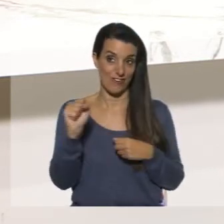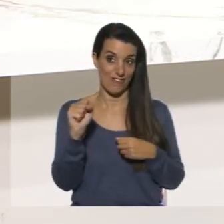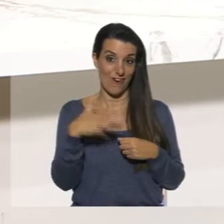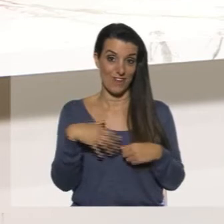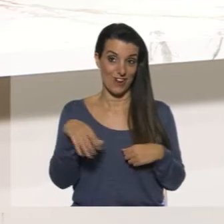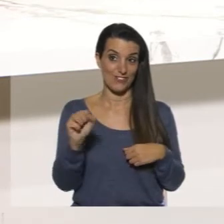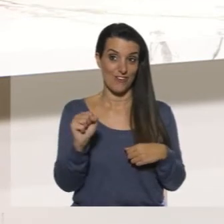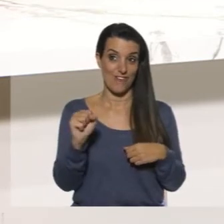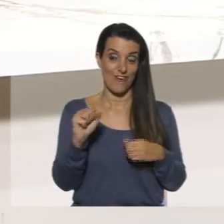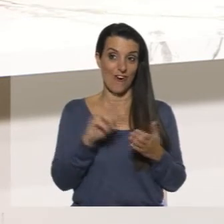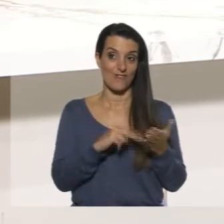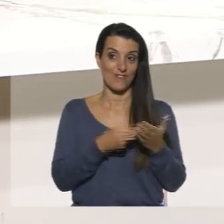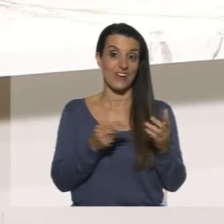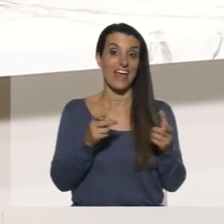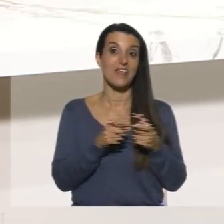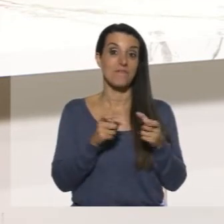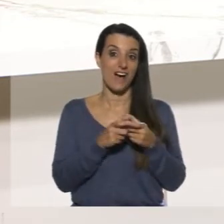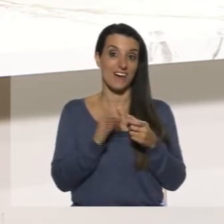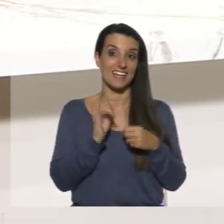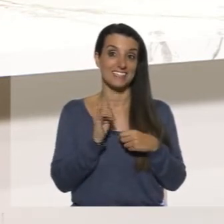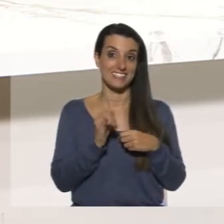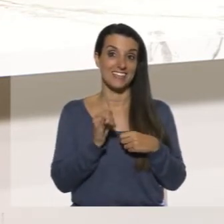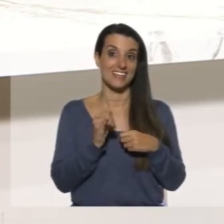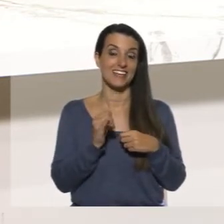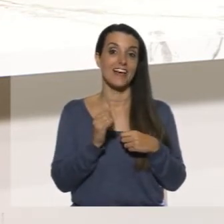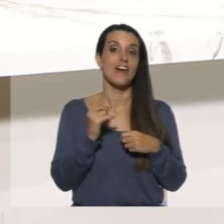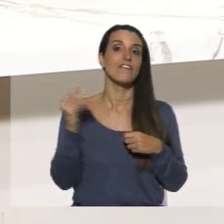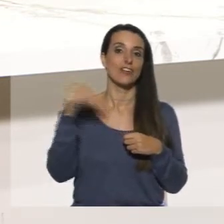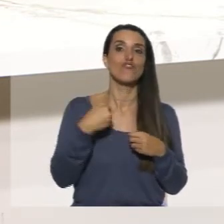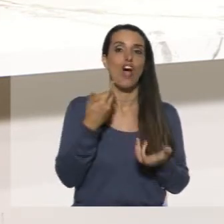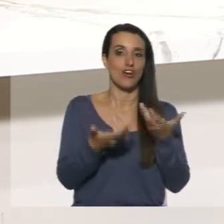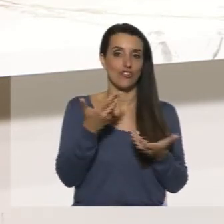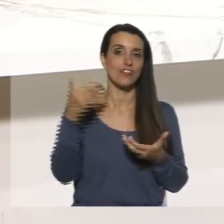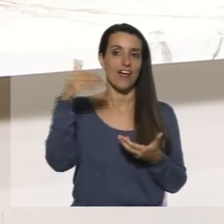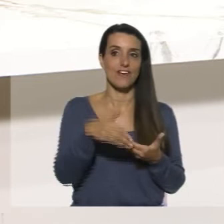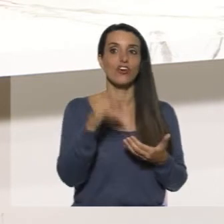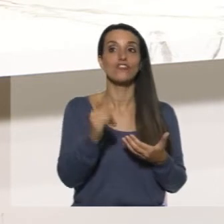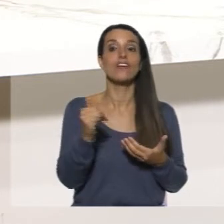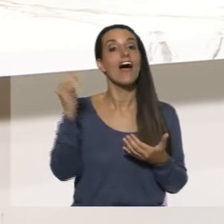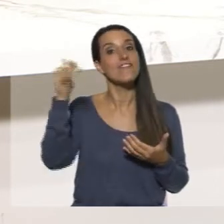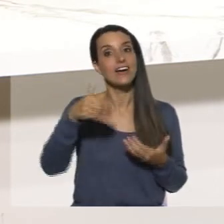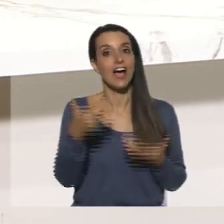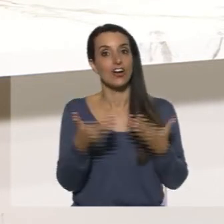porque hoy hago puré. ¿Puedes venir más seguido, Sara? Pues, sí, claro. Yo te vengo a cocinar ¿sí? un día. Ah, tiene que venir a cocinar